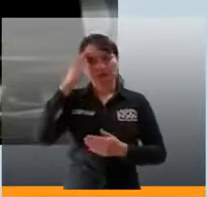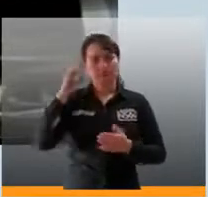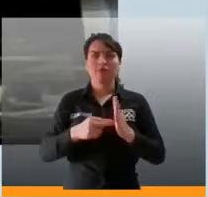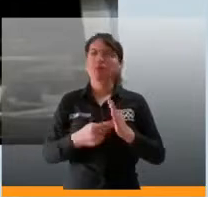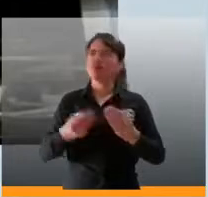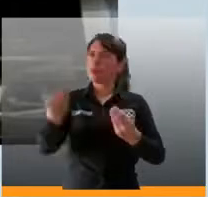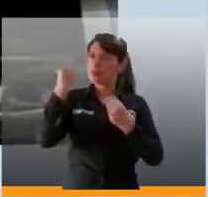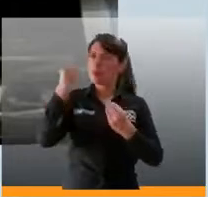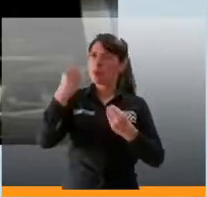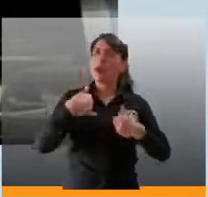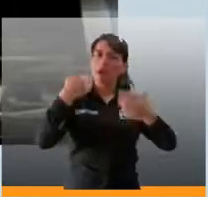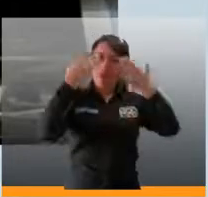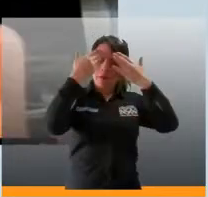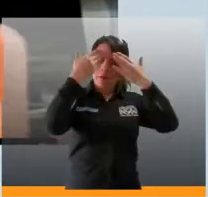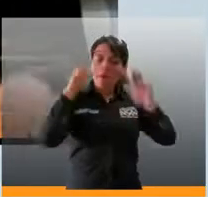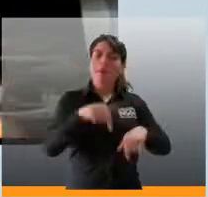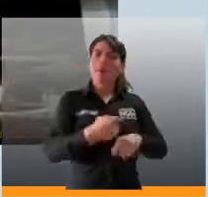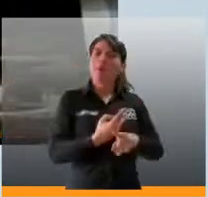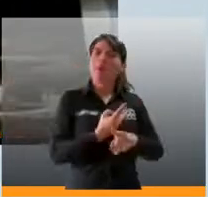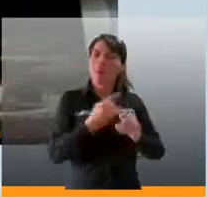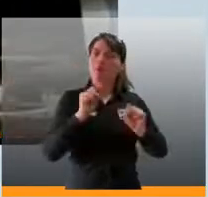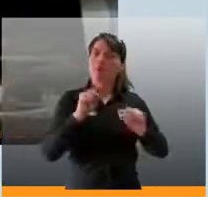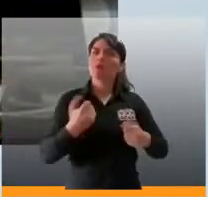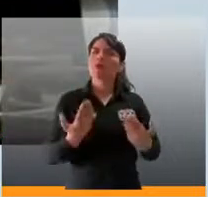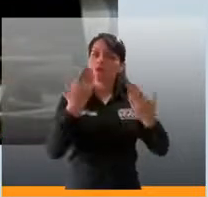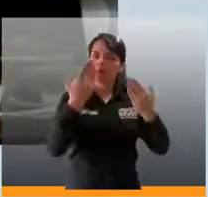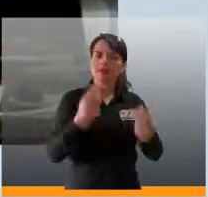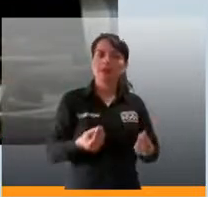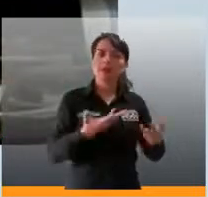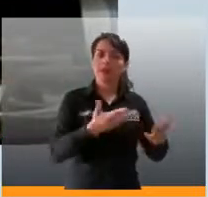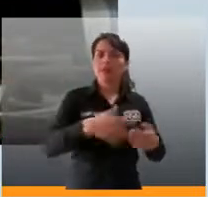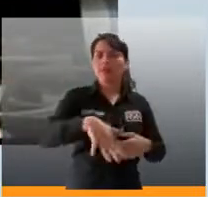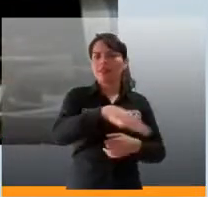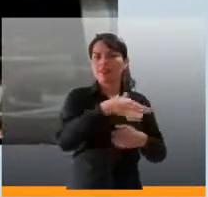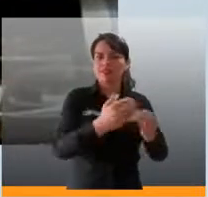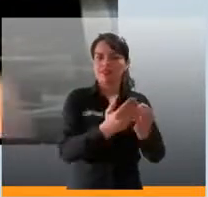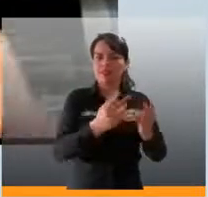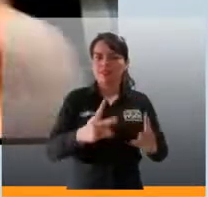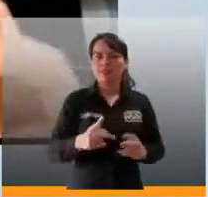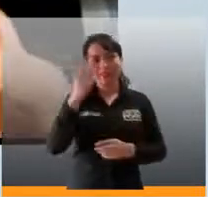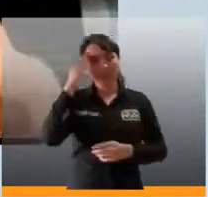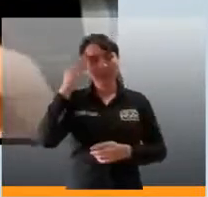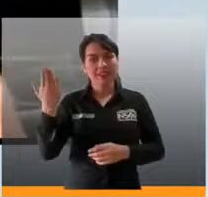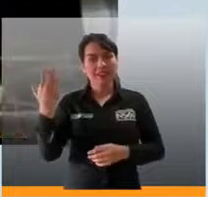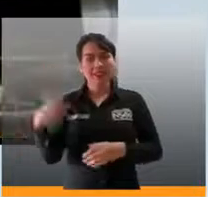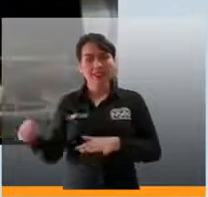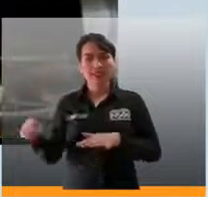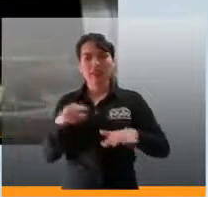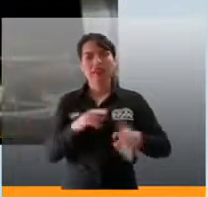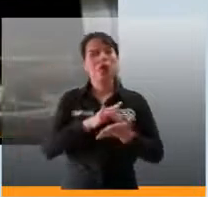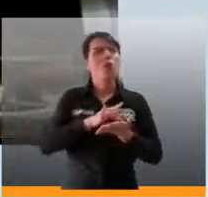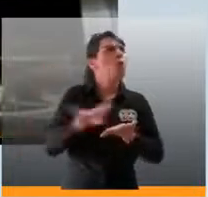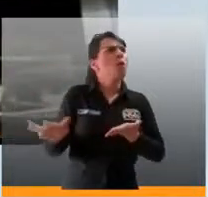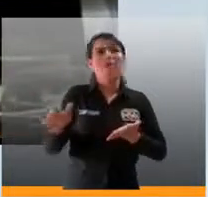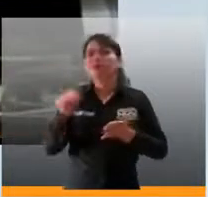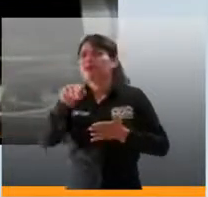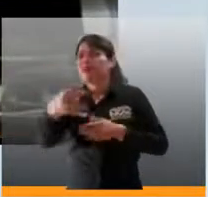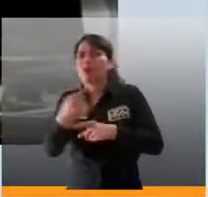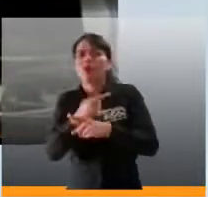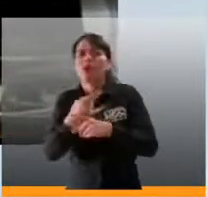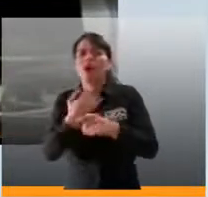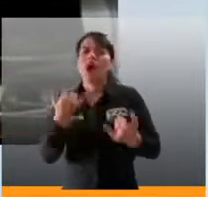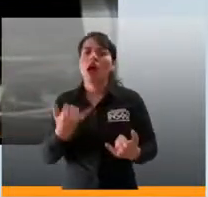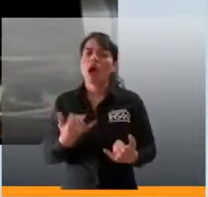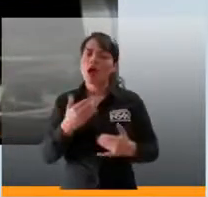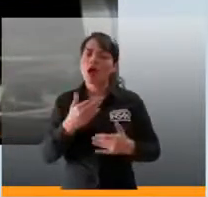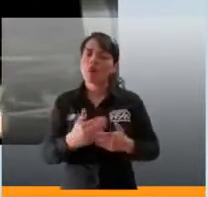sofisticada esas herramientas tecnológicas que en un primer semestre se usaron casi como primeros auxilios y ahora queremos apropiarnos de